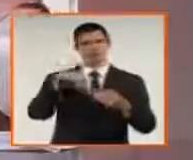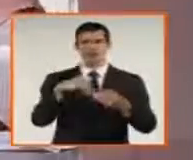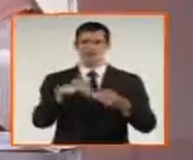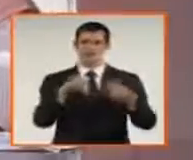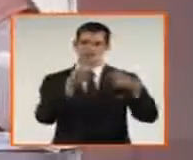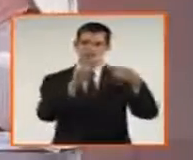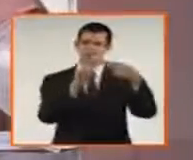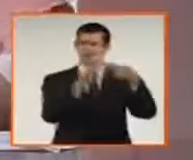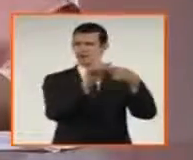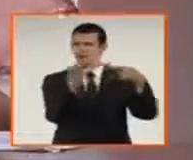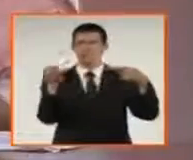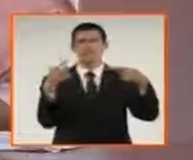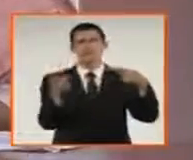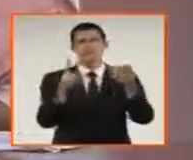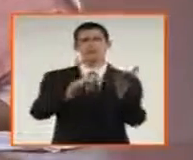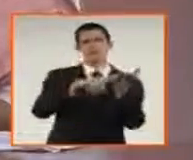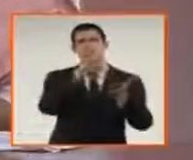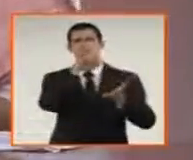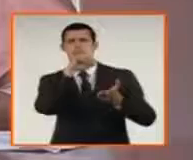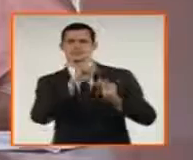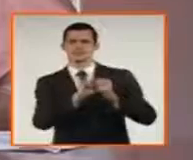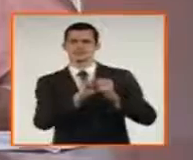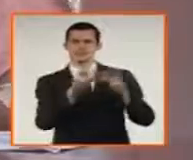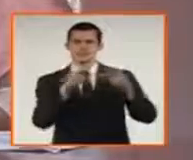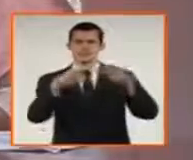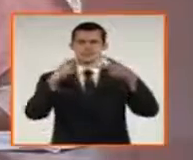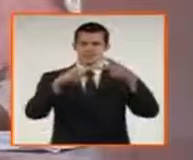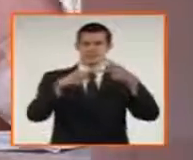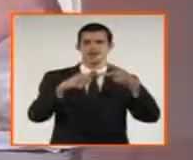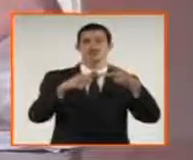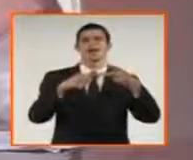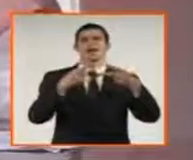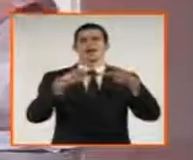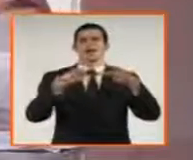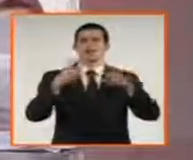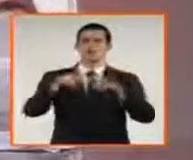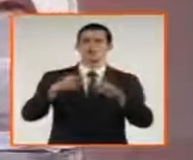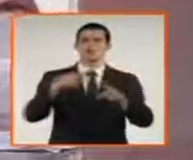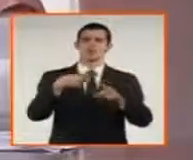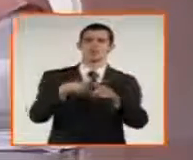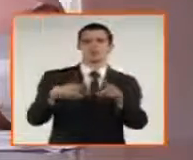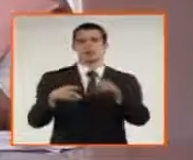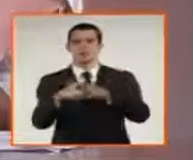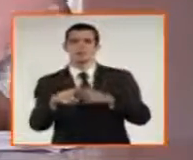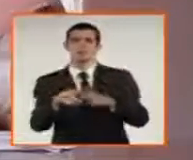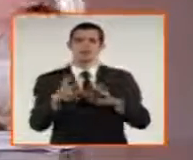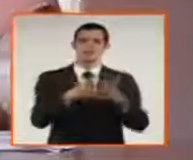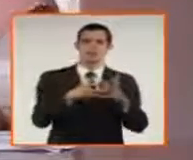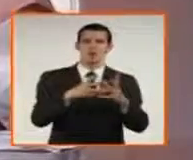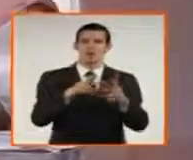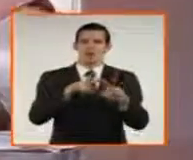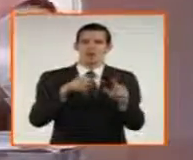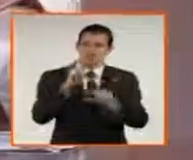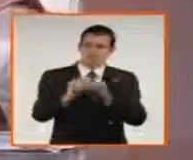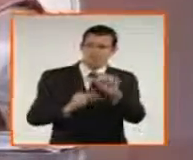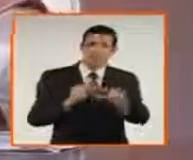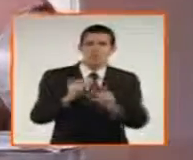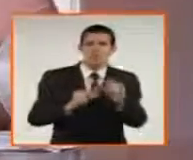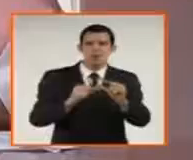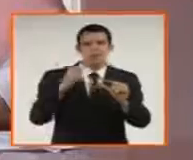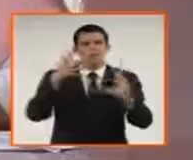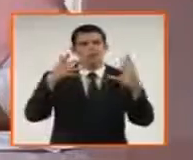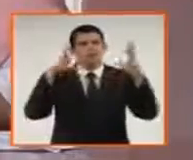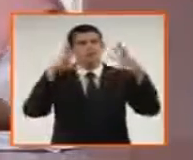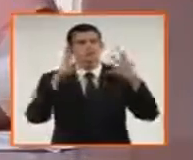importante determinarlo, porque para el derecho el parentesco que importa es el que está más próximo,